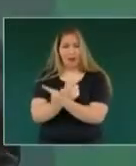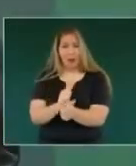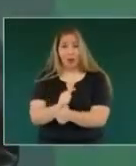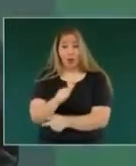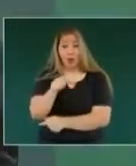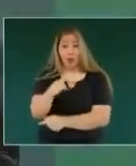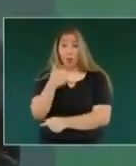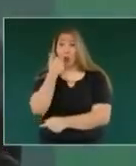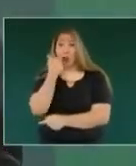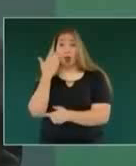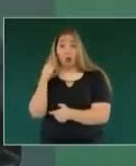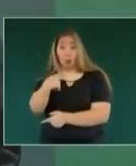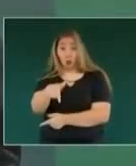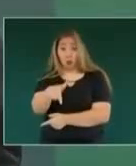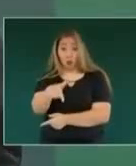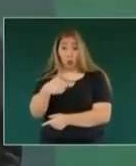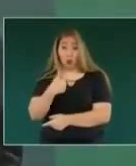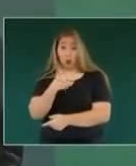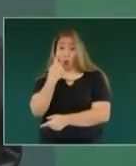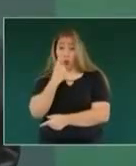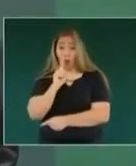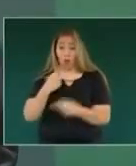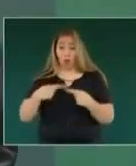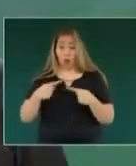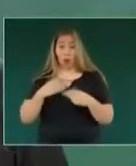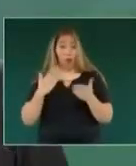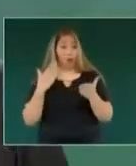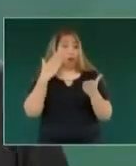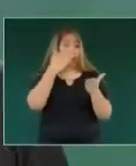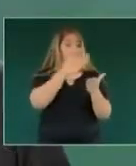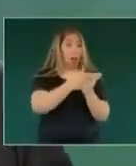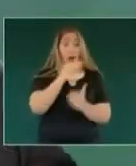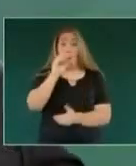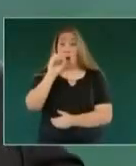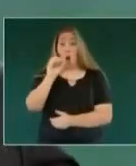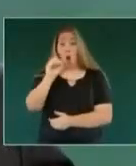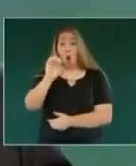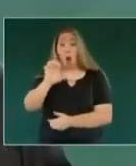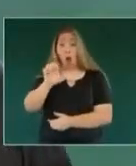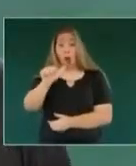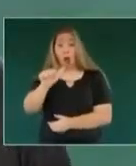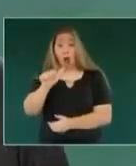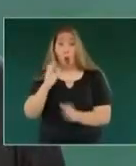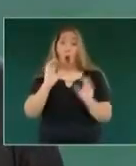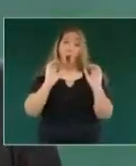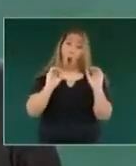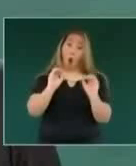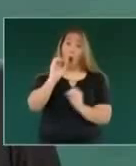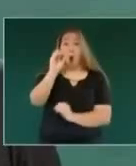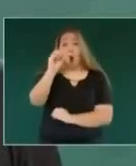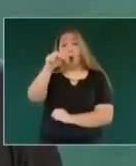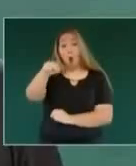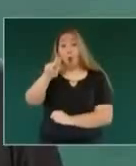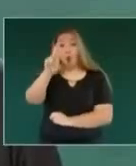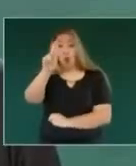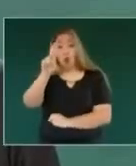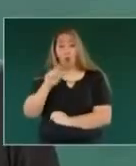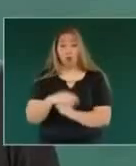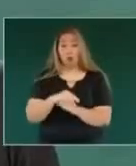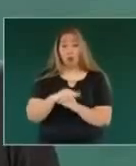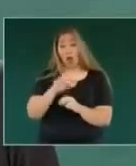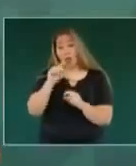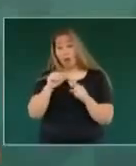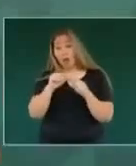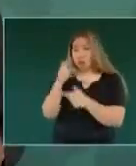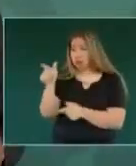ver, no se puede. Y es lógico que el presidente también quiera que gane su partido. Obviamente, todos los presidentes, desde que yo tengo